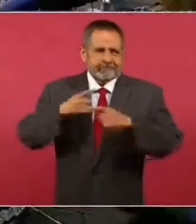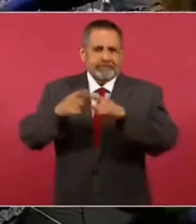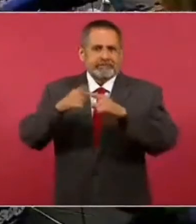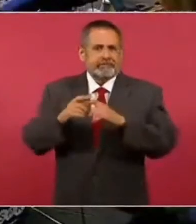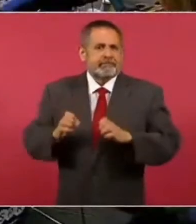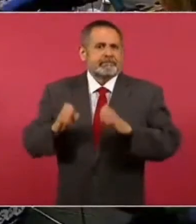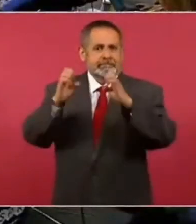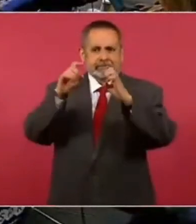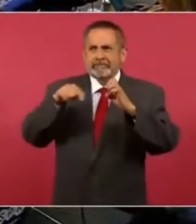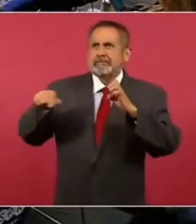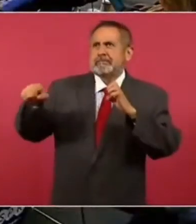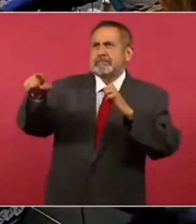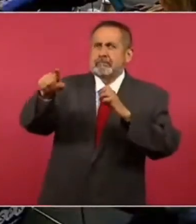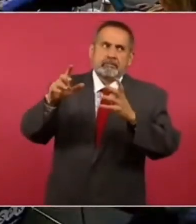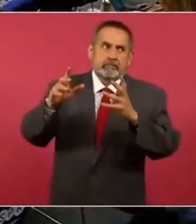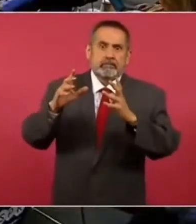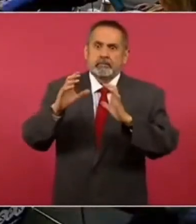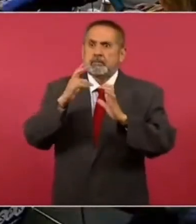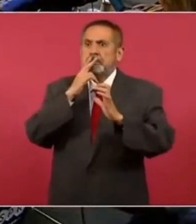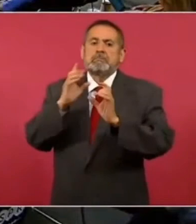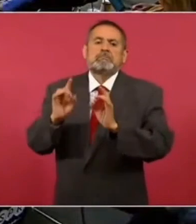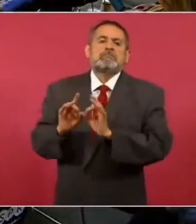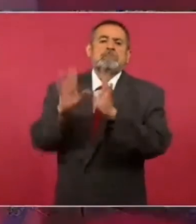edificios públicos.